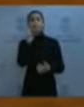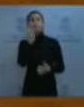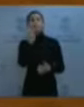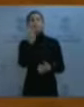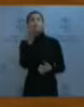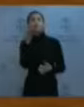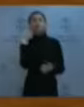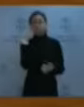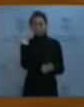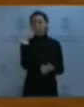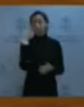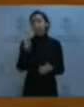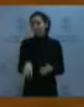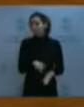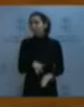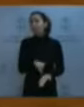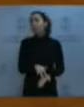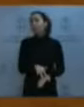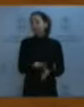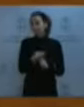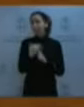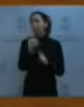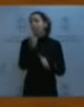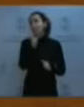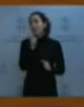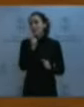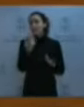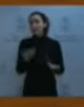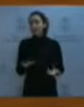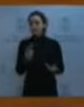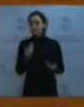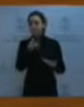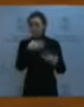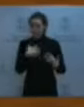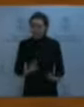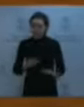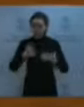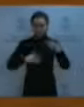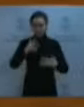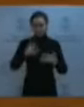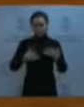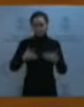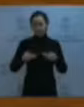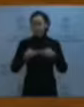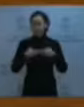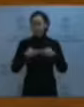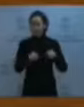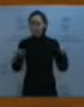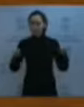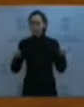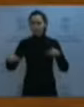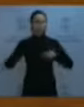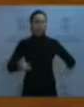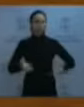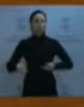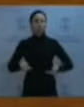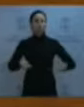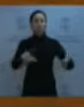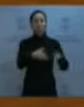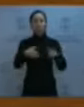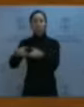Cataluña, la aritmética que hoy es así, dentro de poco puede cambiar. Y la negociación política tiene que estar abierta siempre a las demandas de los diferentes